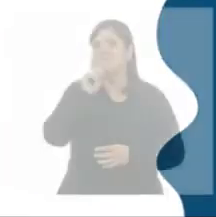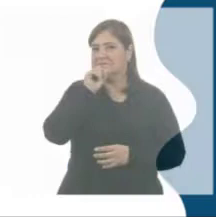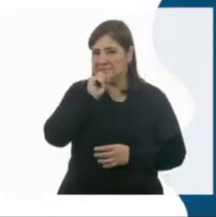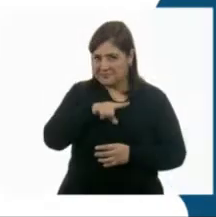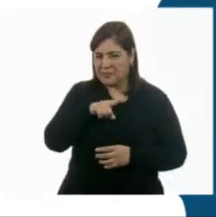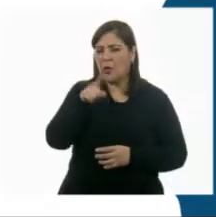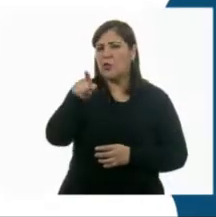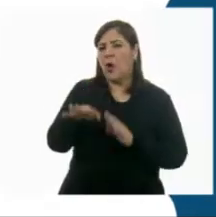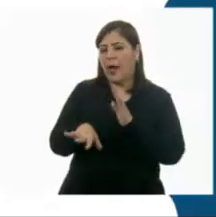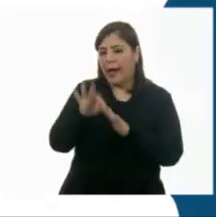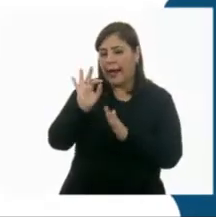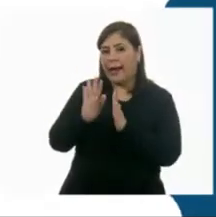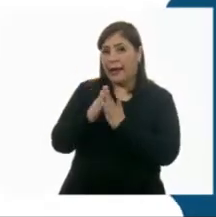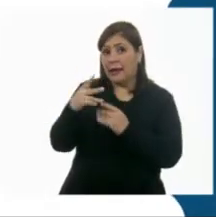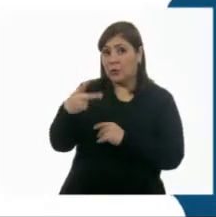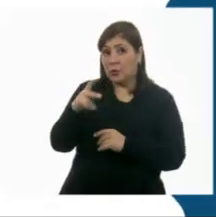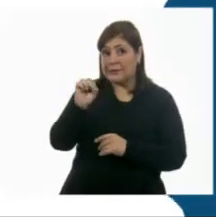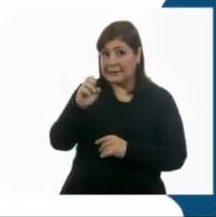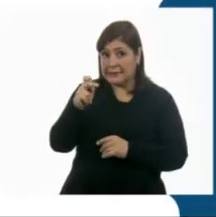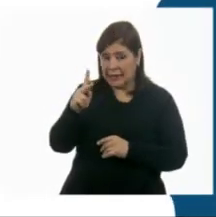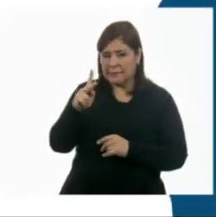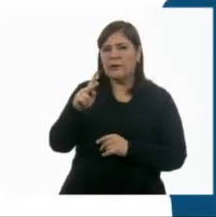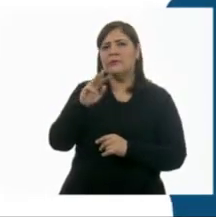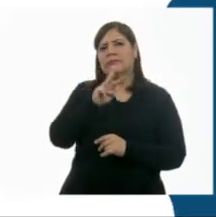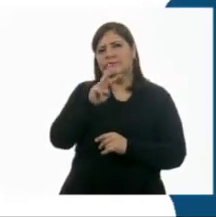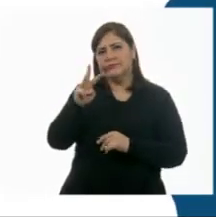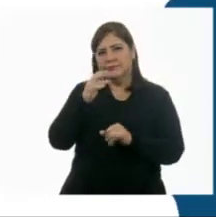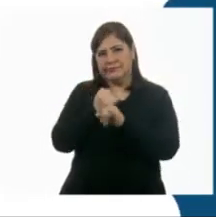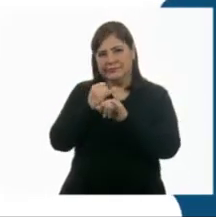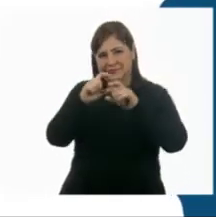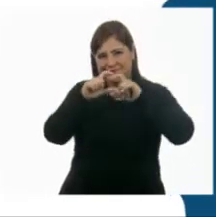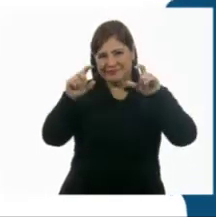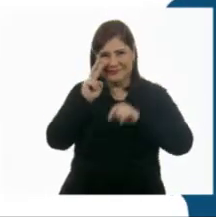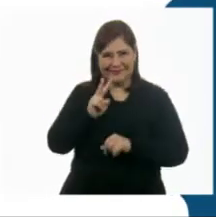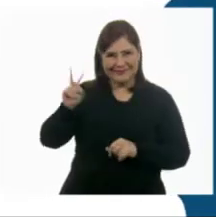También puedes encontrar los libros de texto en la página